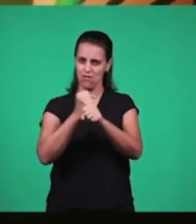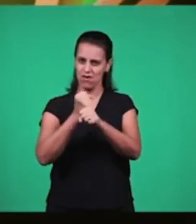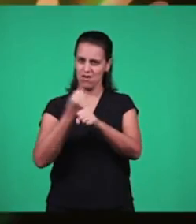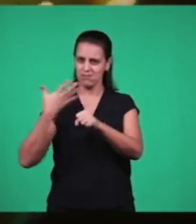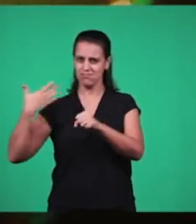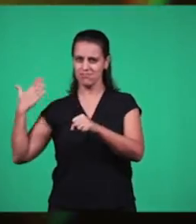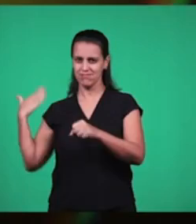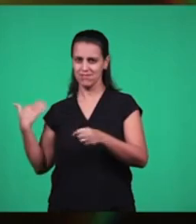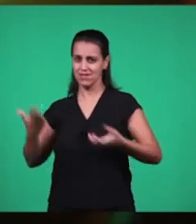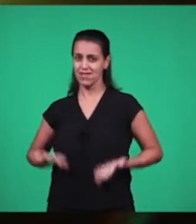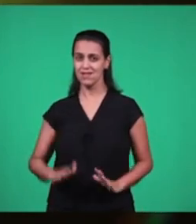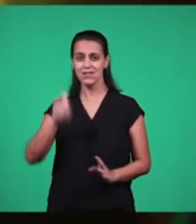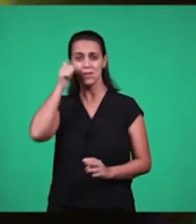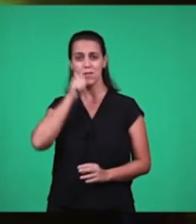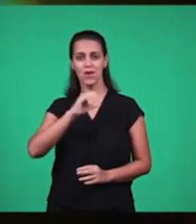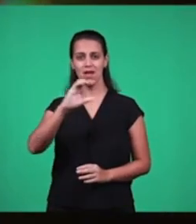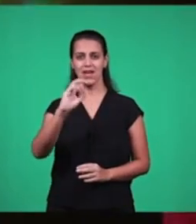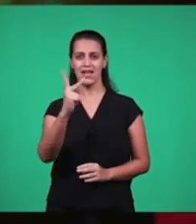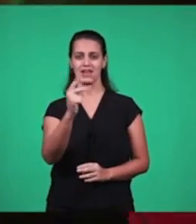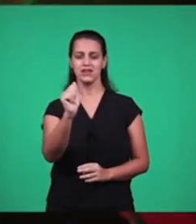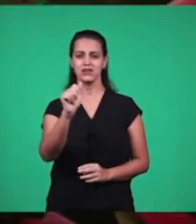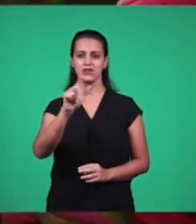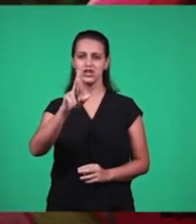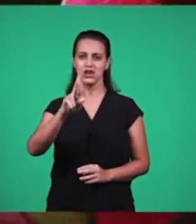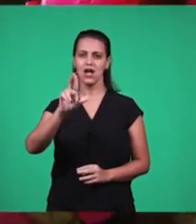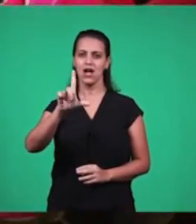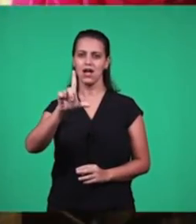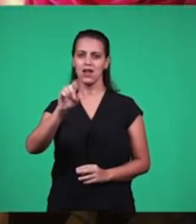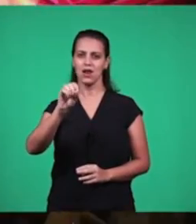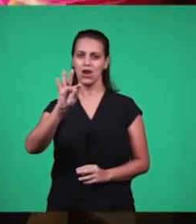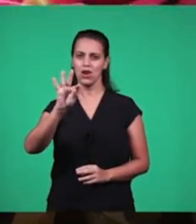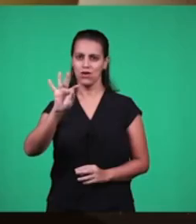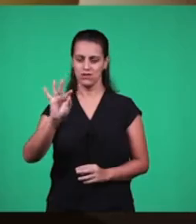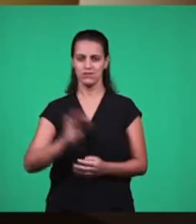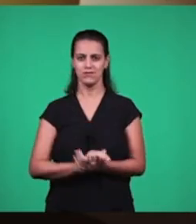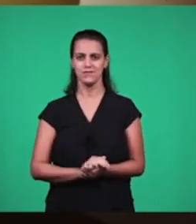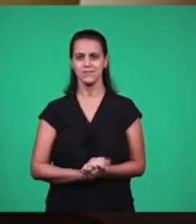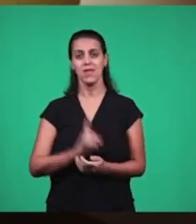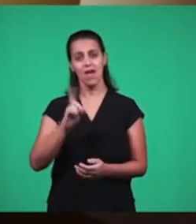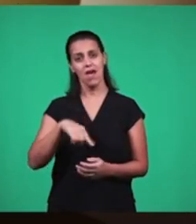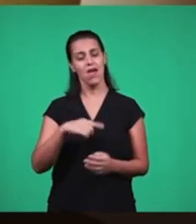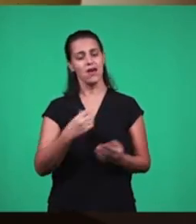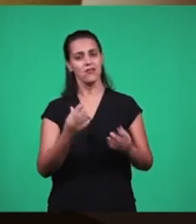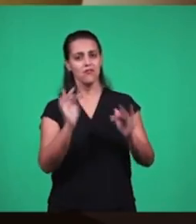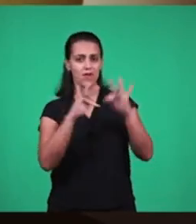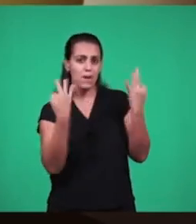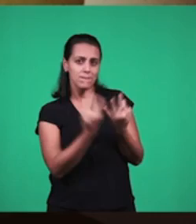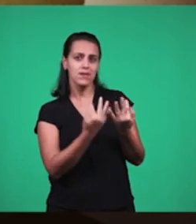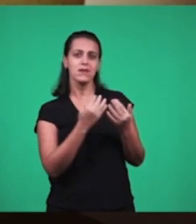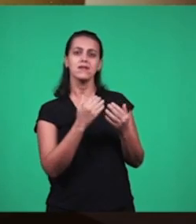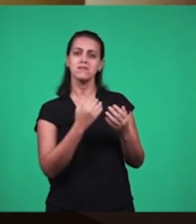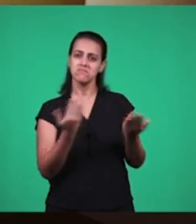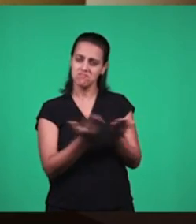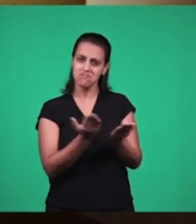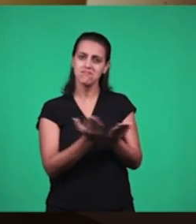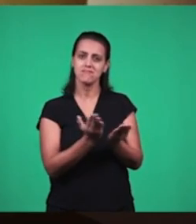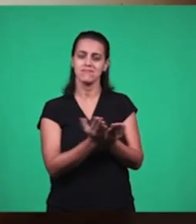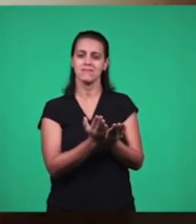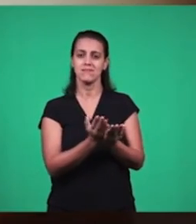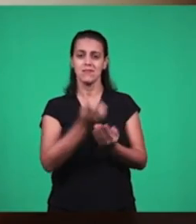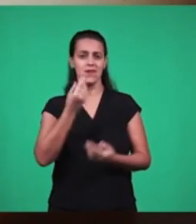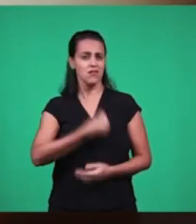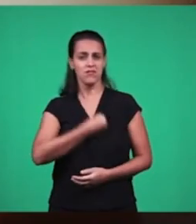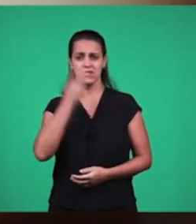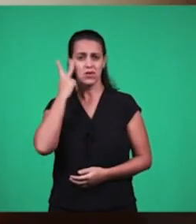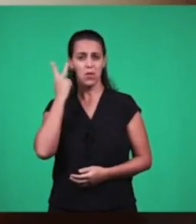nació Charlotte Elliott, una niña inglesa de familia cristiana. Charlotte llevaba una vida normal, hasta que una